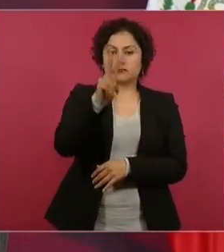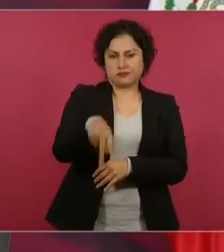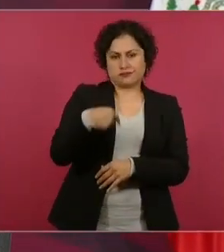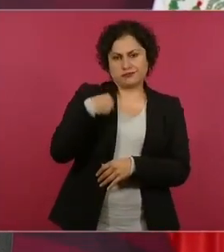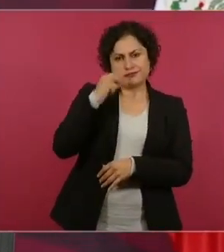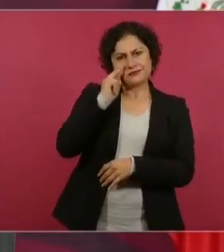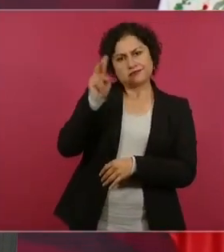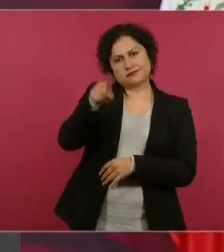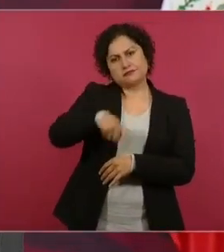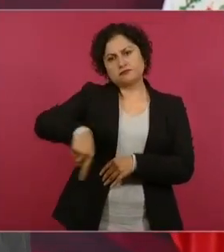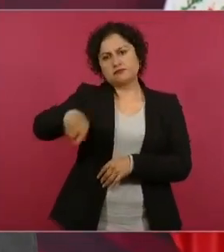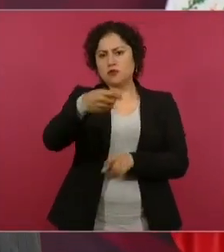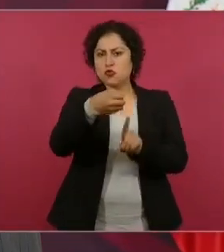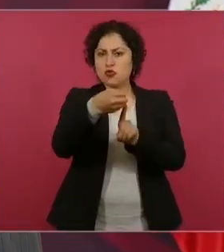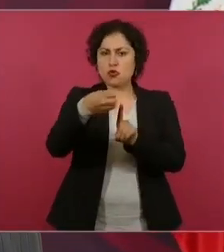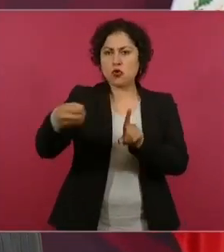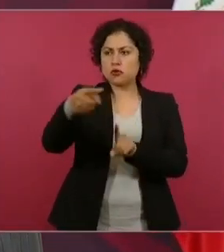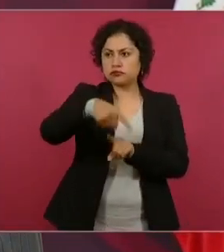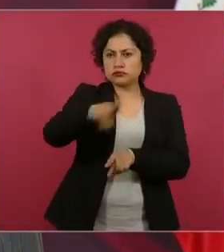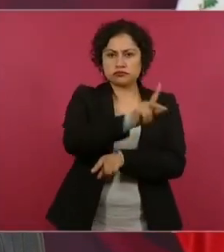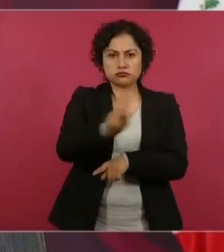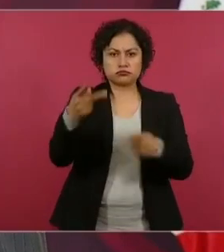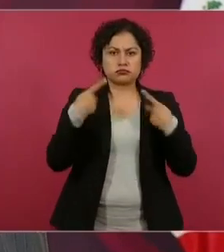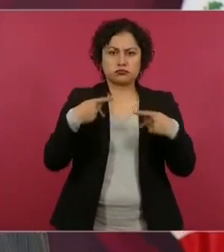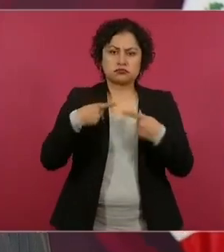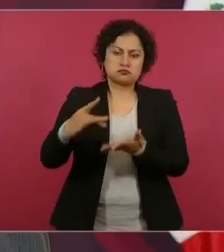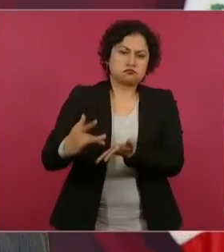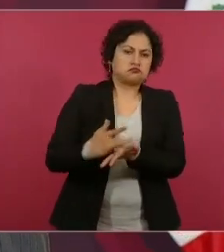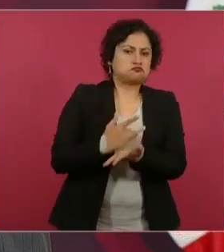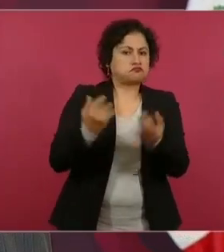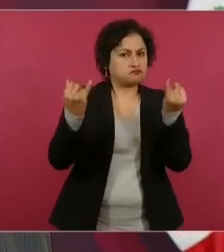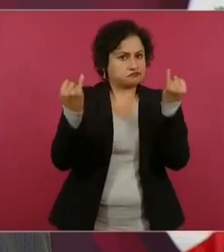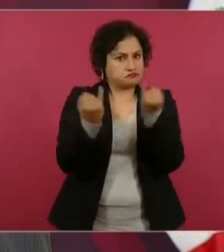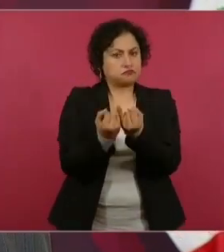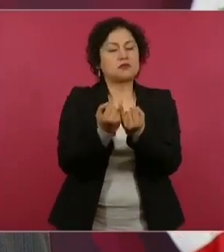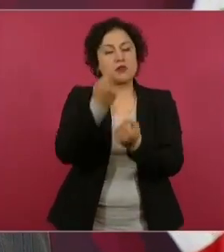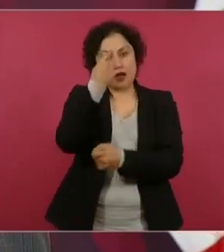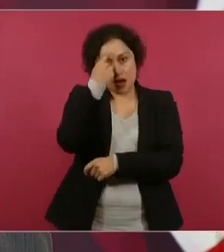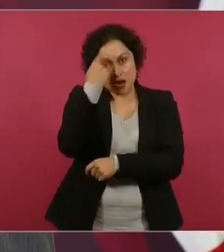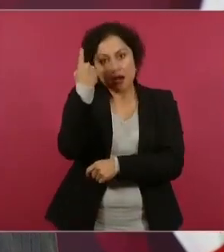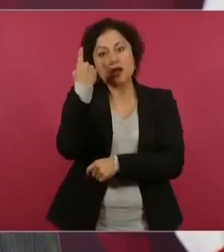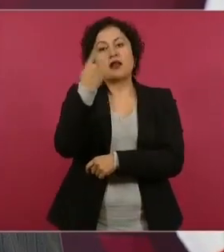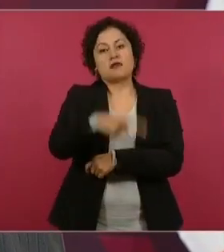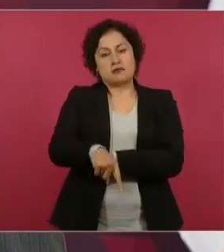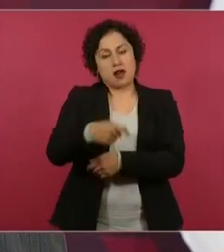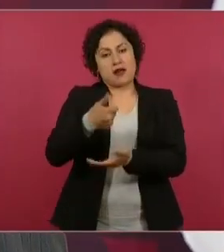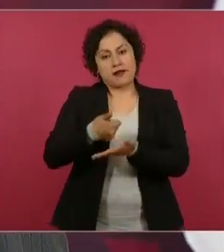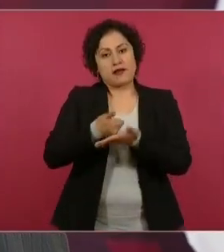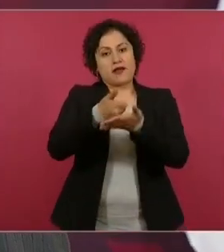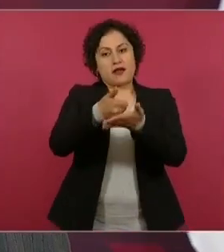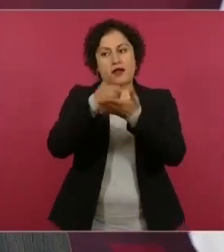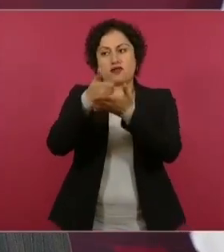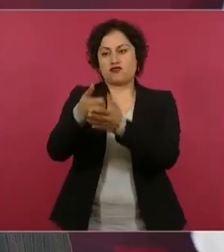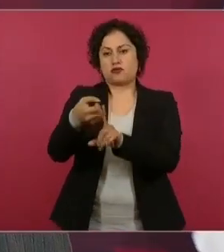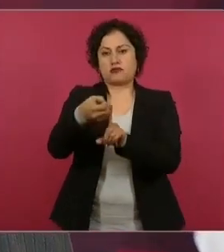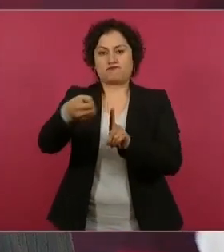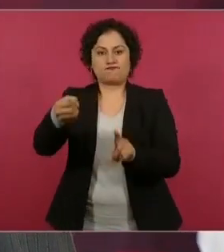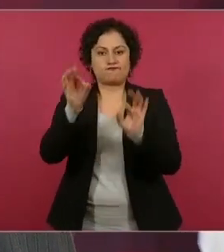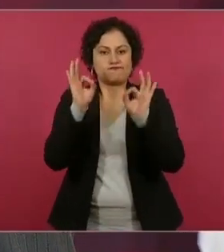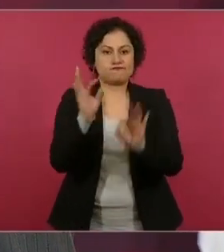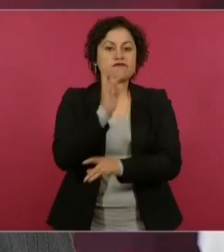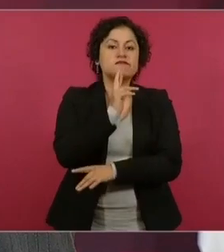organización, nos están ayudando bastante para poder ayudar mejor,